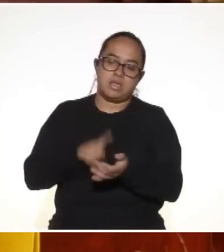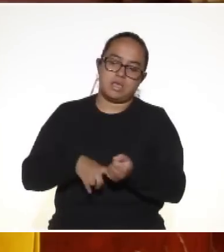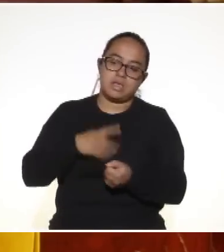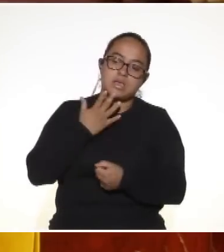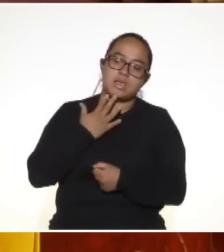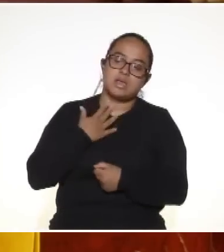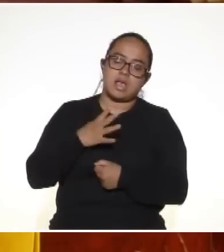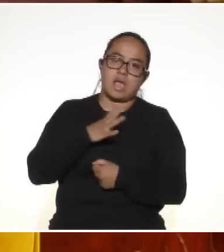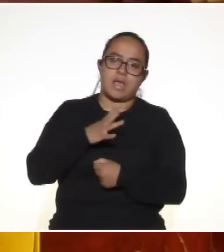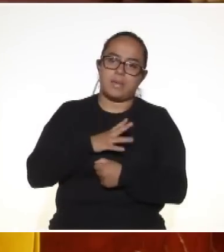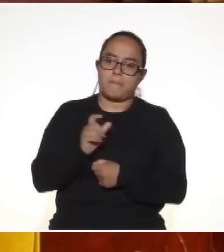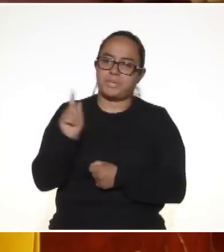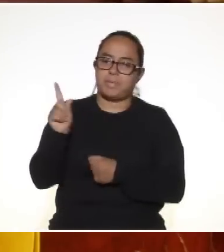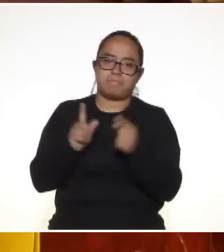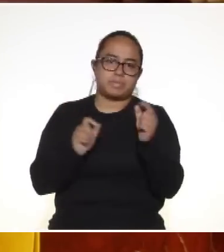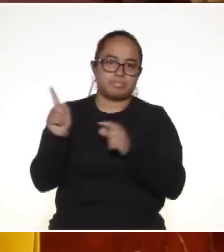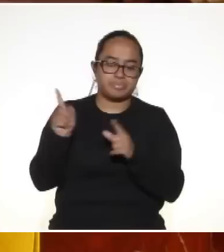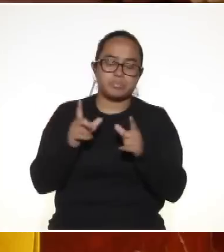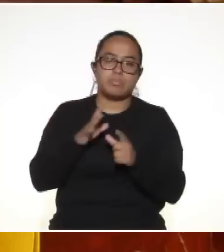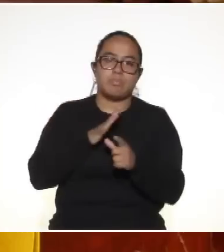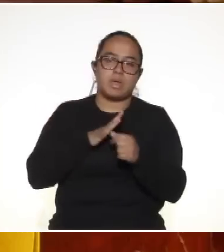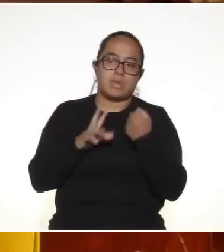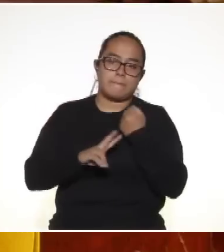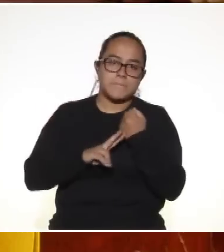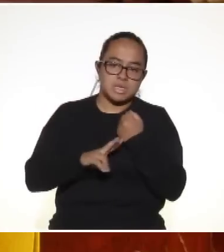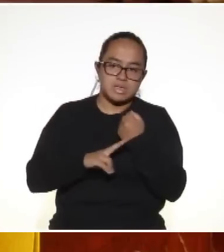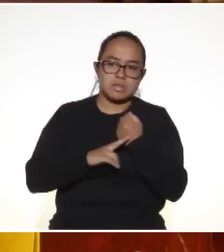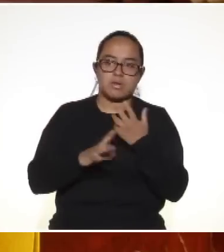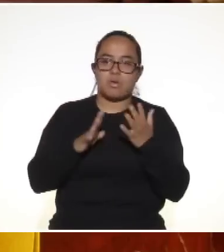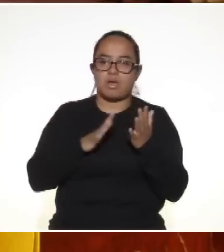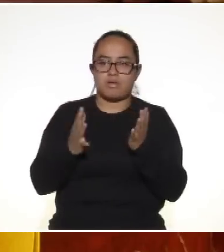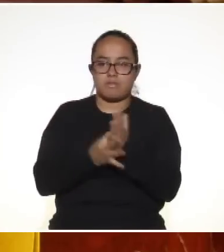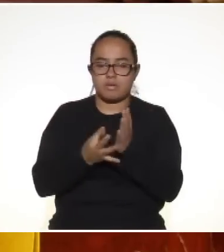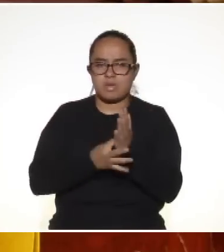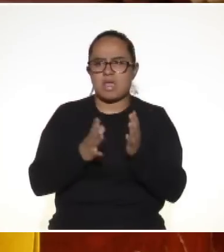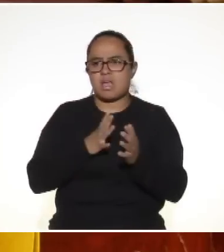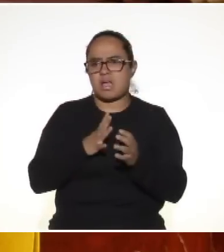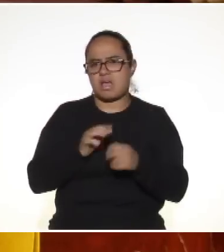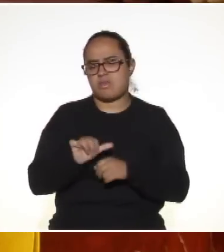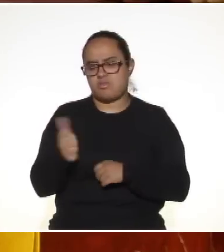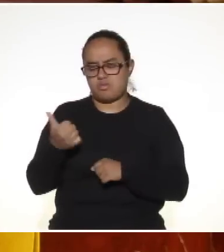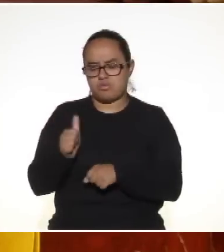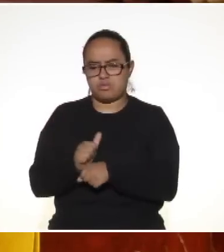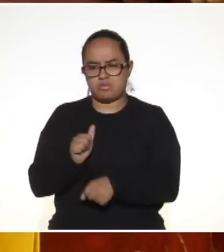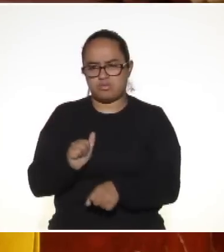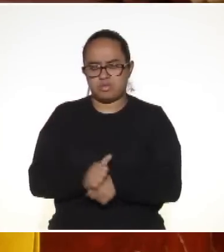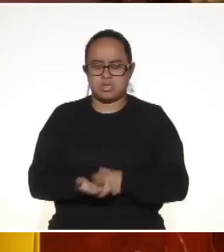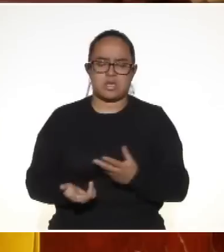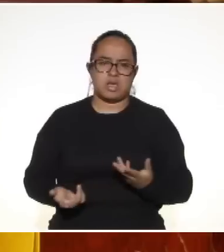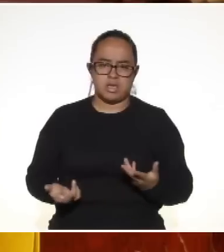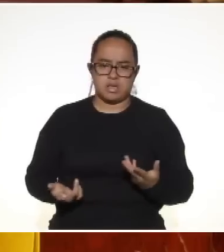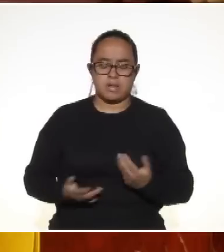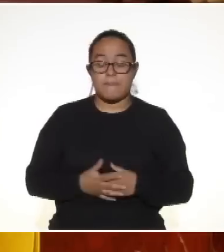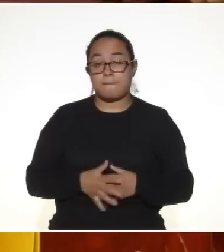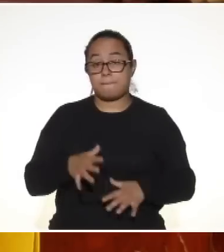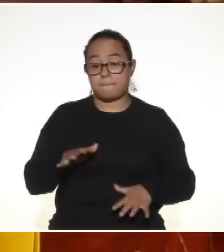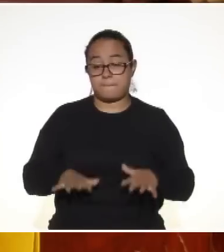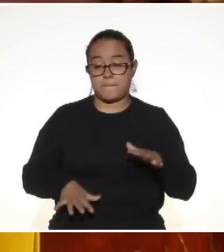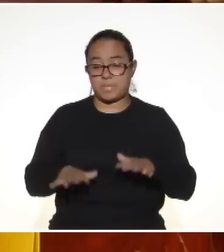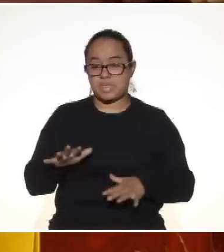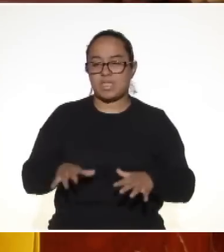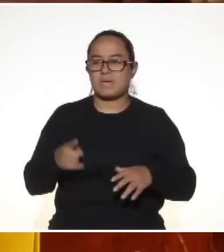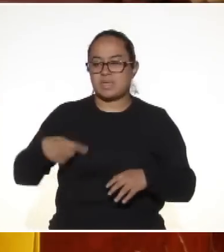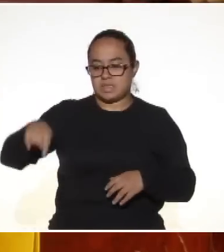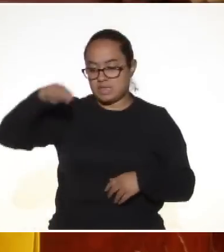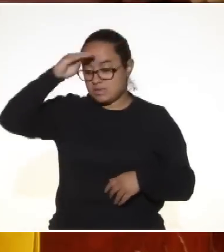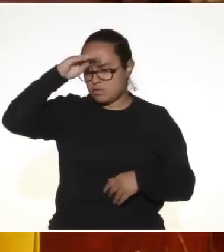hay chispas, hay vidrio, hay metal, hay otros vehículos. Realmente a veces entra en lo